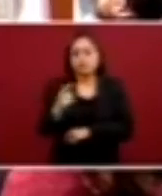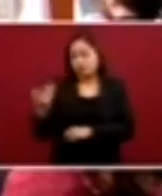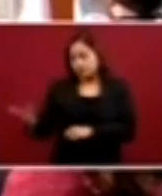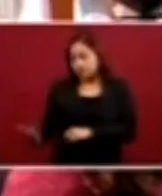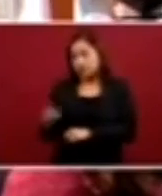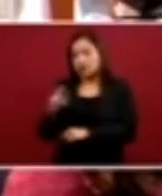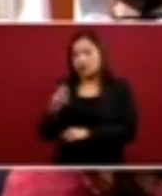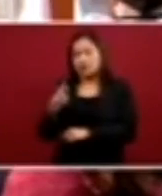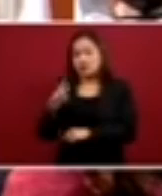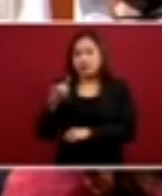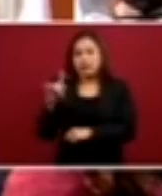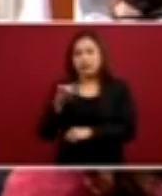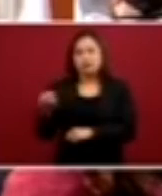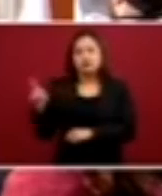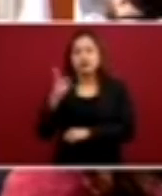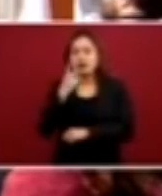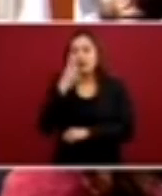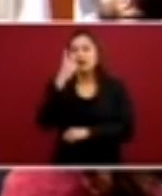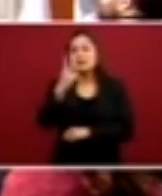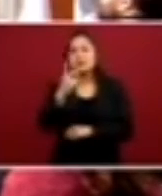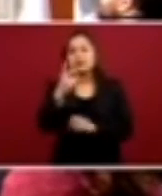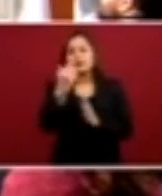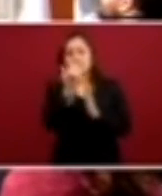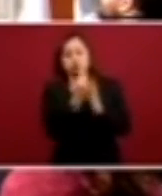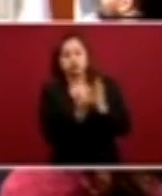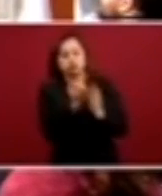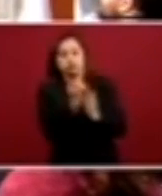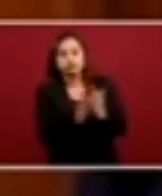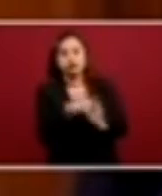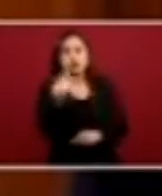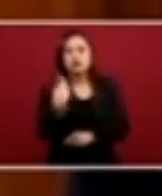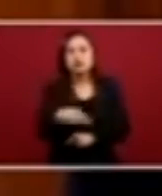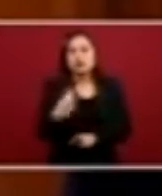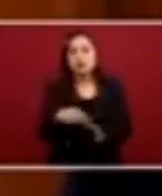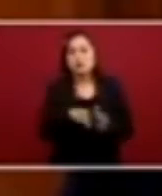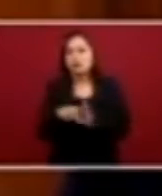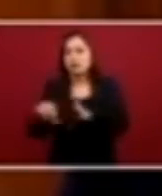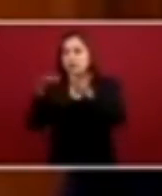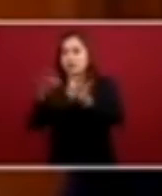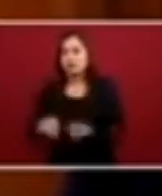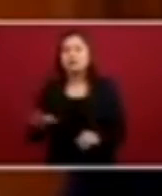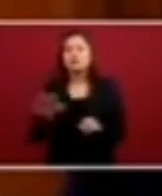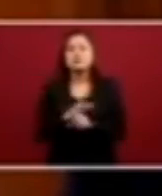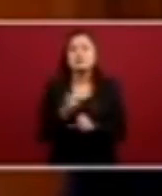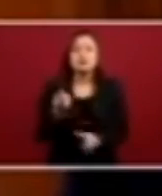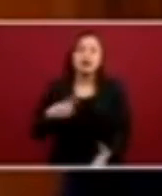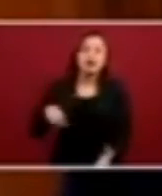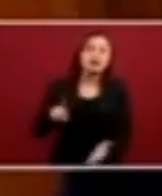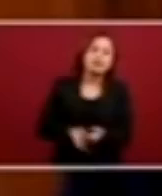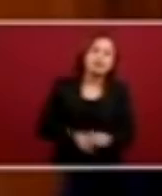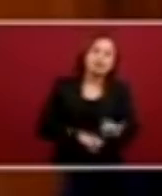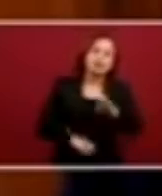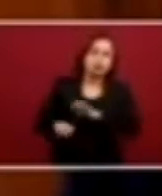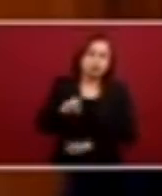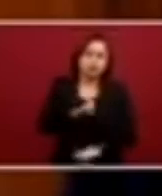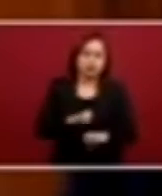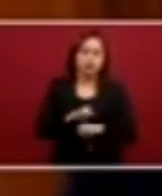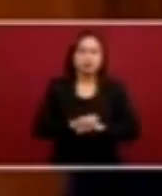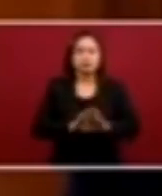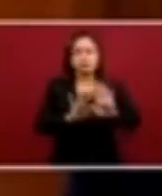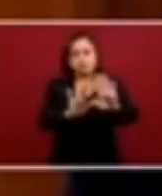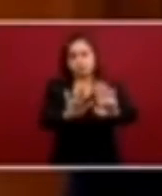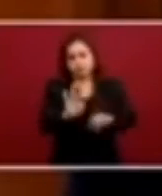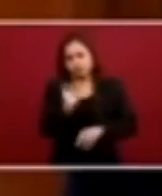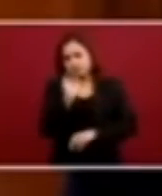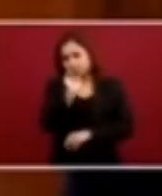Peña Nieto sin embargo al final le expresé con toda sinceridad que lo invitaba a tomar un café a mi departamento